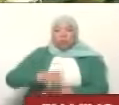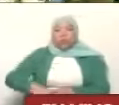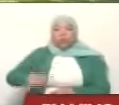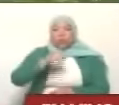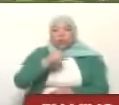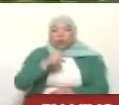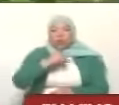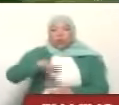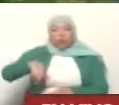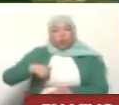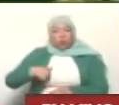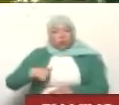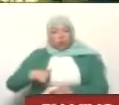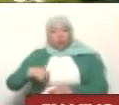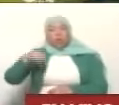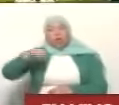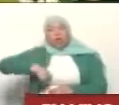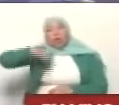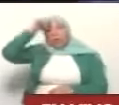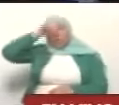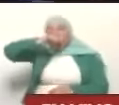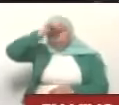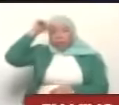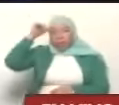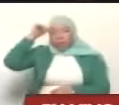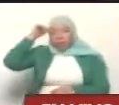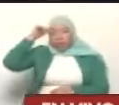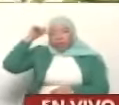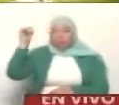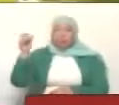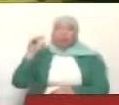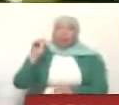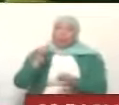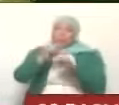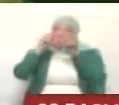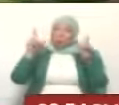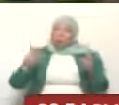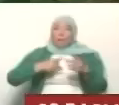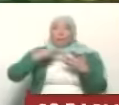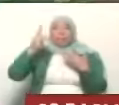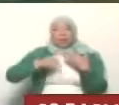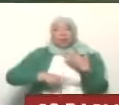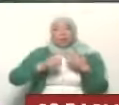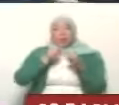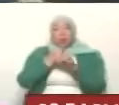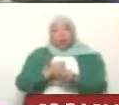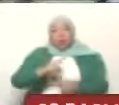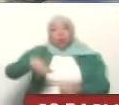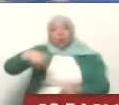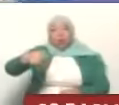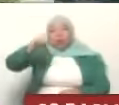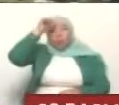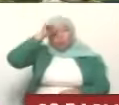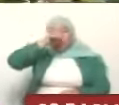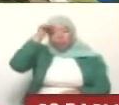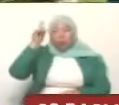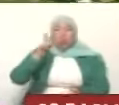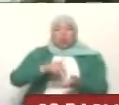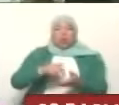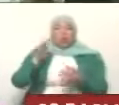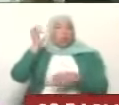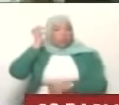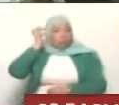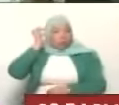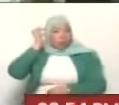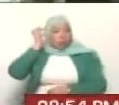bueno, aquí están con nosotros. Este domingo promete una gala increíble. Estamos esperando también el próximo domingo que van a estar participando varias